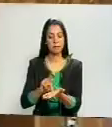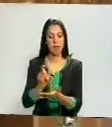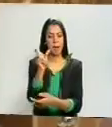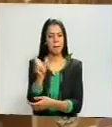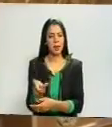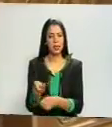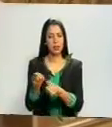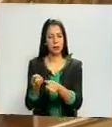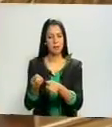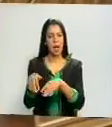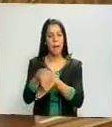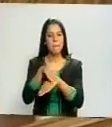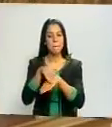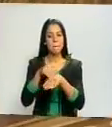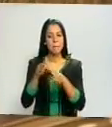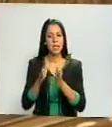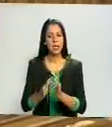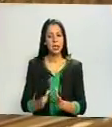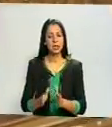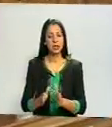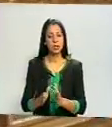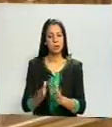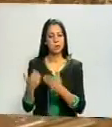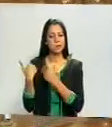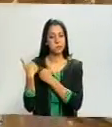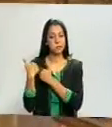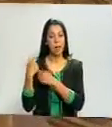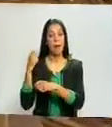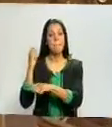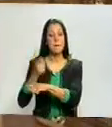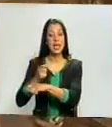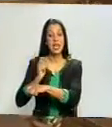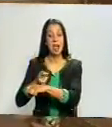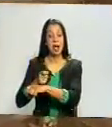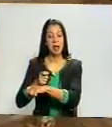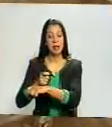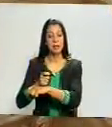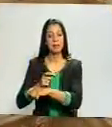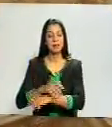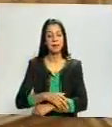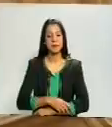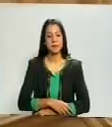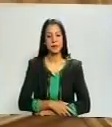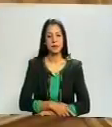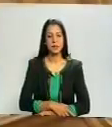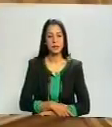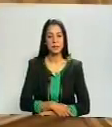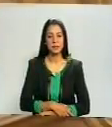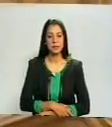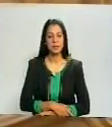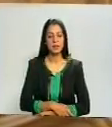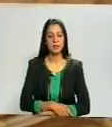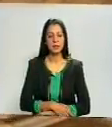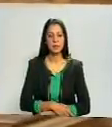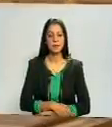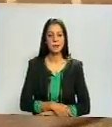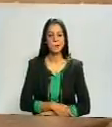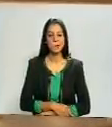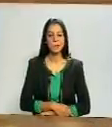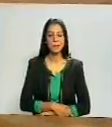al ciudadano ministro del Poder Popular para la Minería Ecológica. Tiene la palabra, ministro.